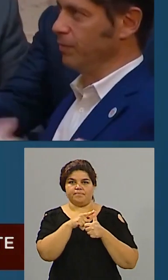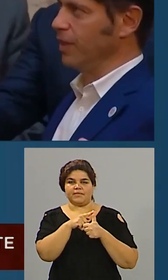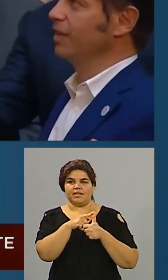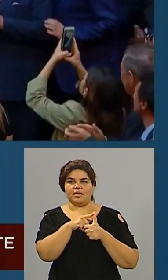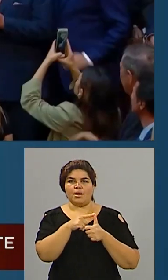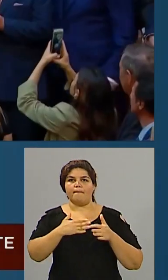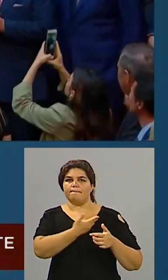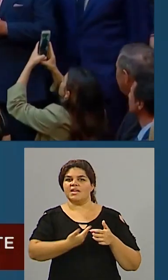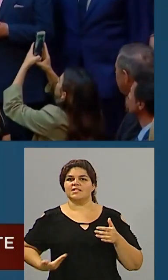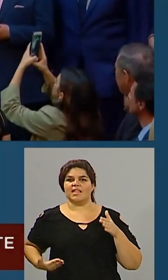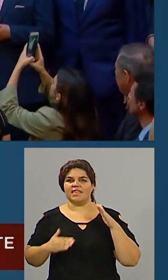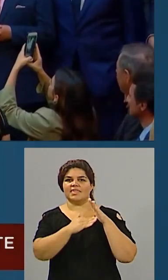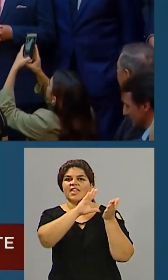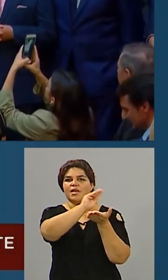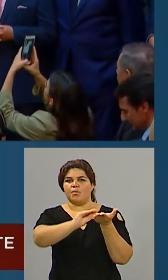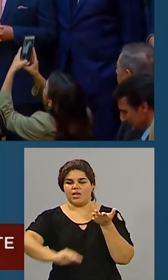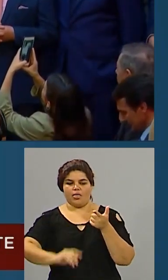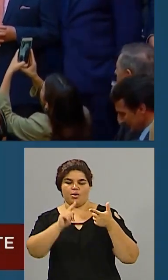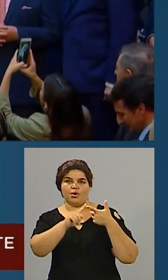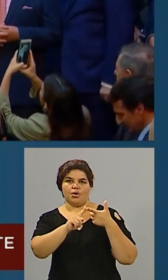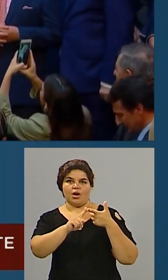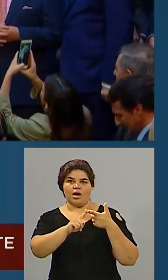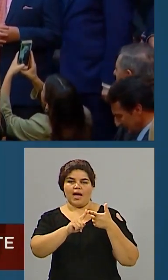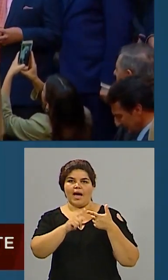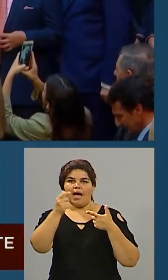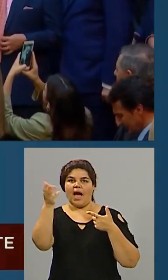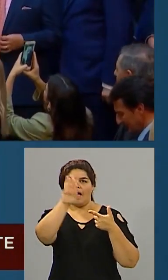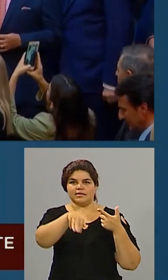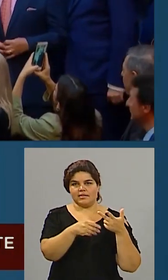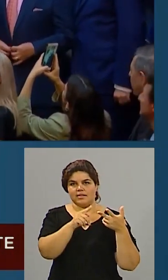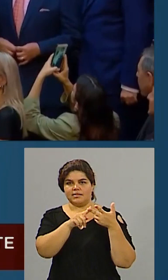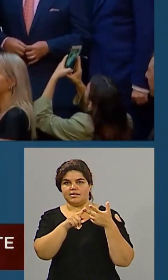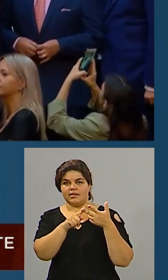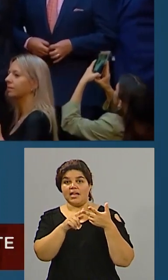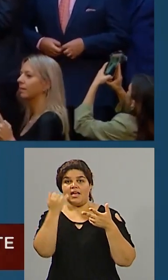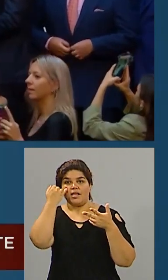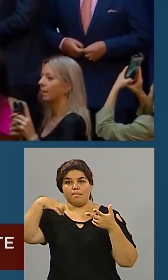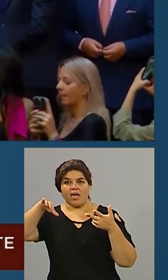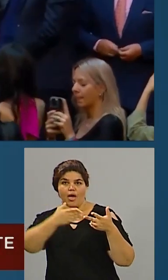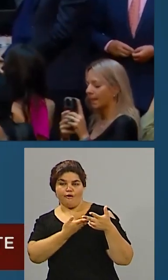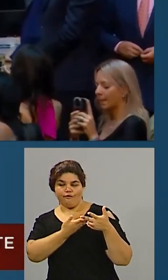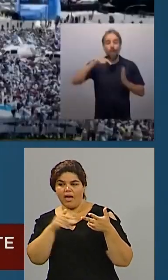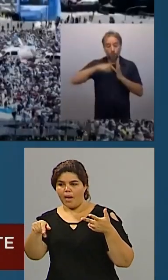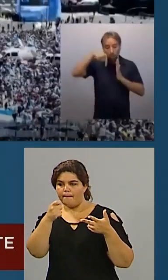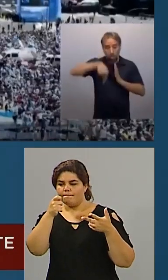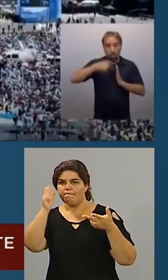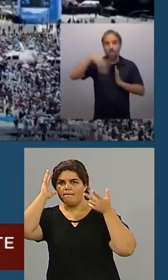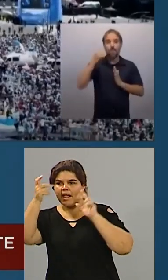Diputados, que eso era lo central que quería, no se lo dio. Los grandes bastiones, ¿no? Por eso es un